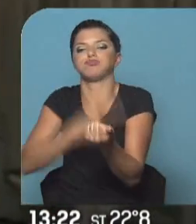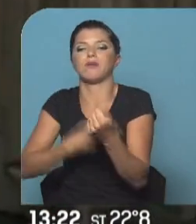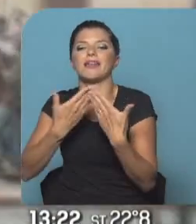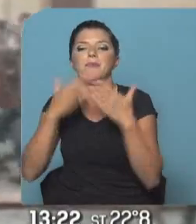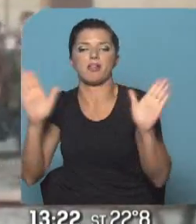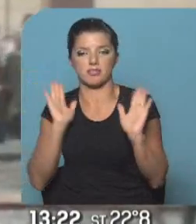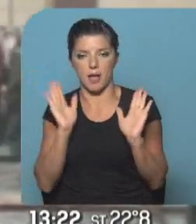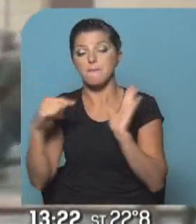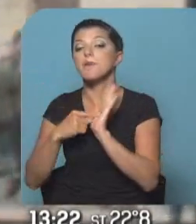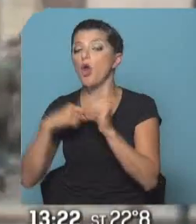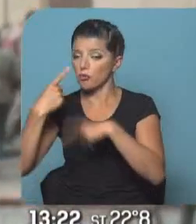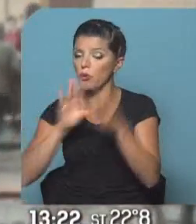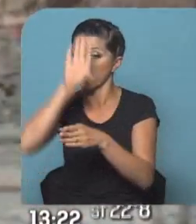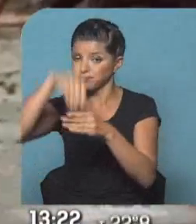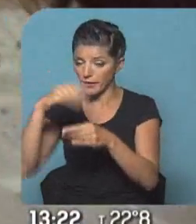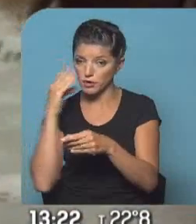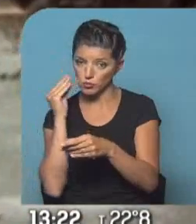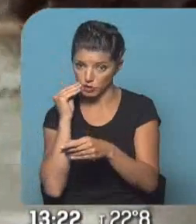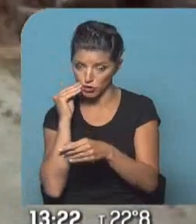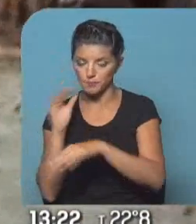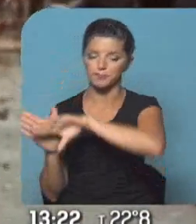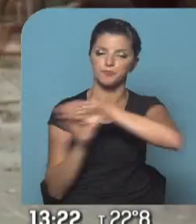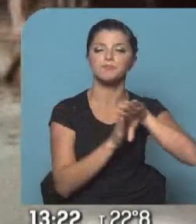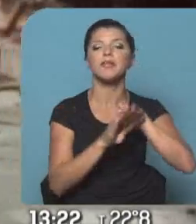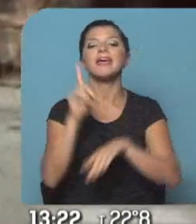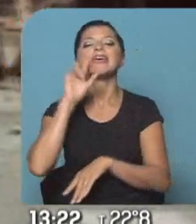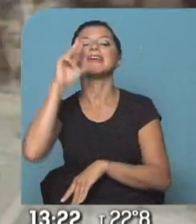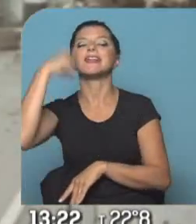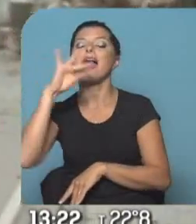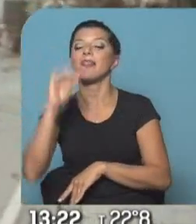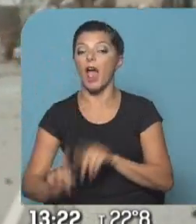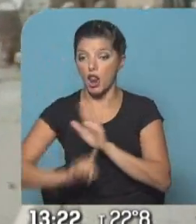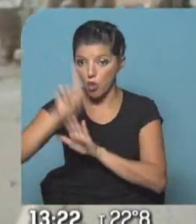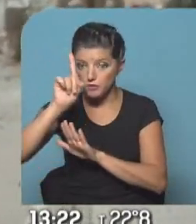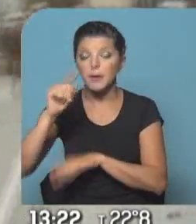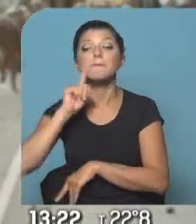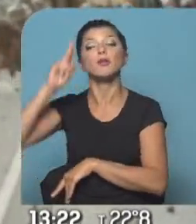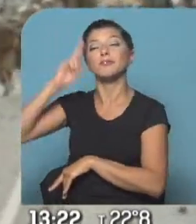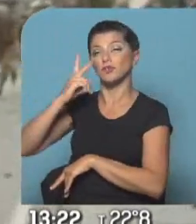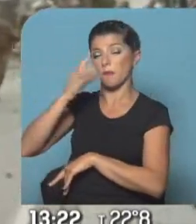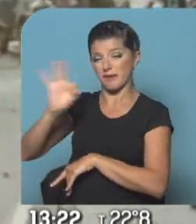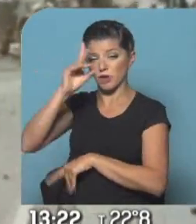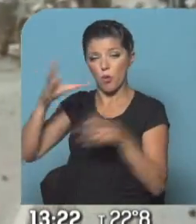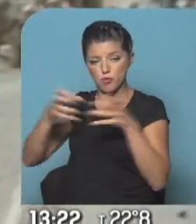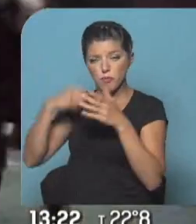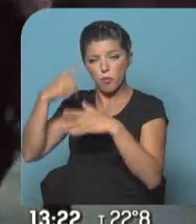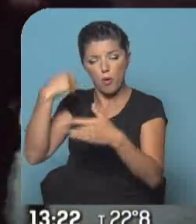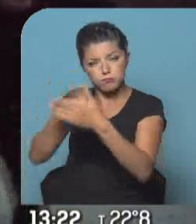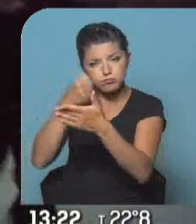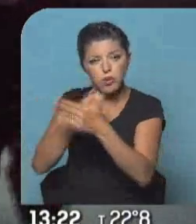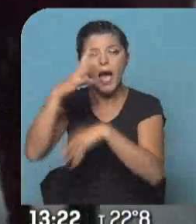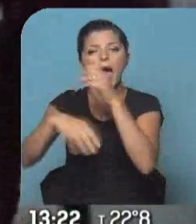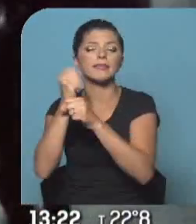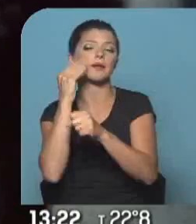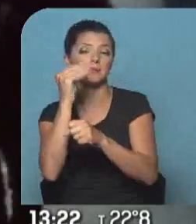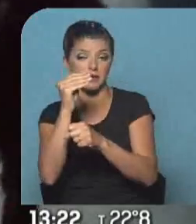Unido. En Irlanda del Norte, desde 1920, un movimiento nacionalista buscó terminar con el dominio británico hasta desembocar a